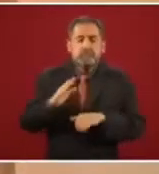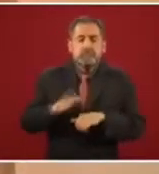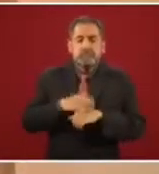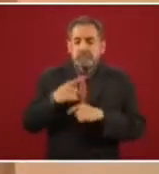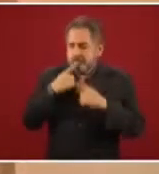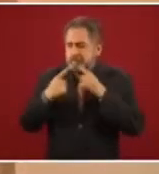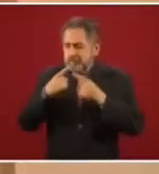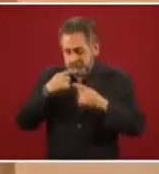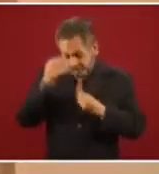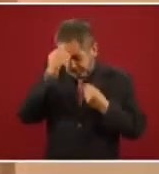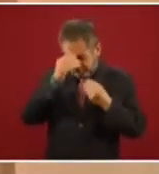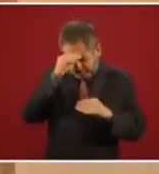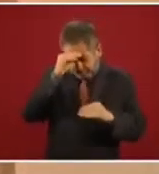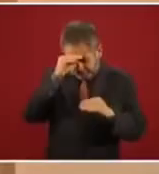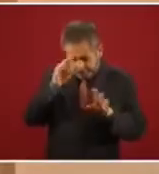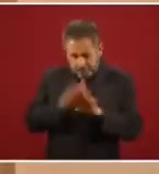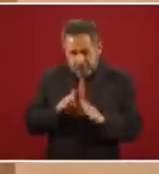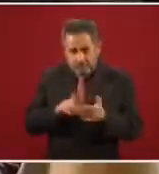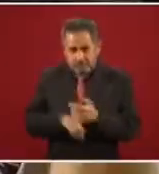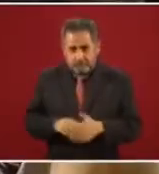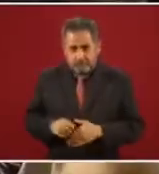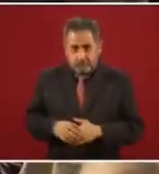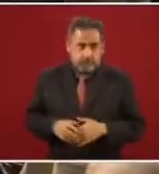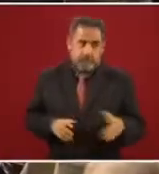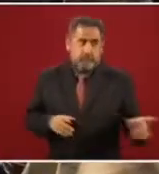de una amplia reflexión. Profunda.